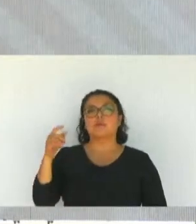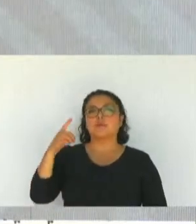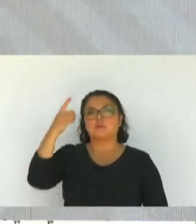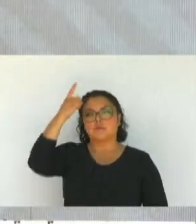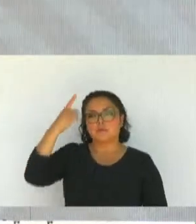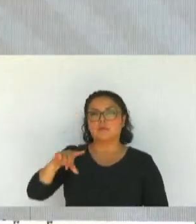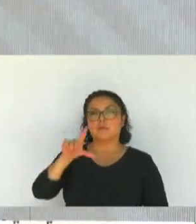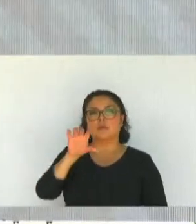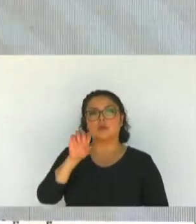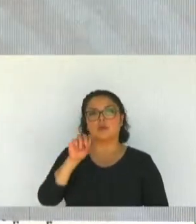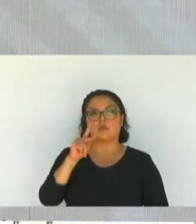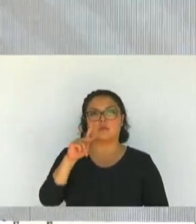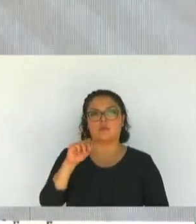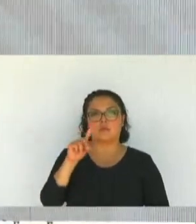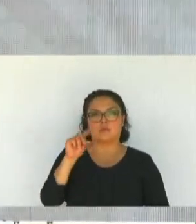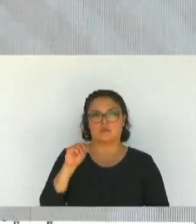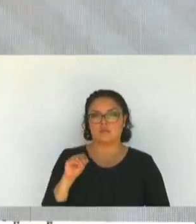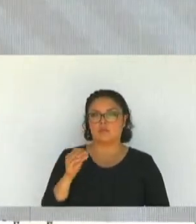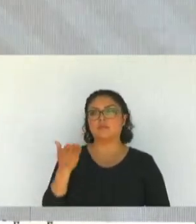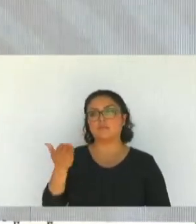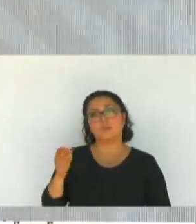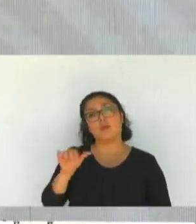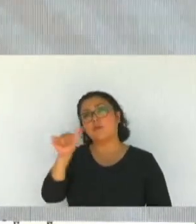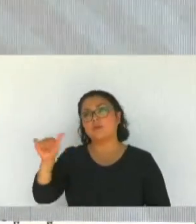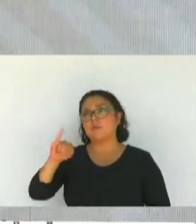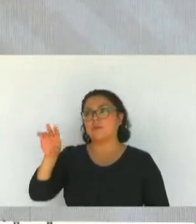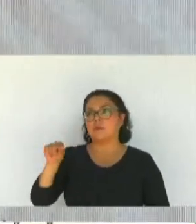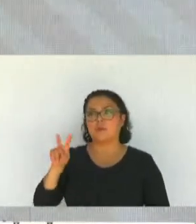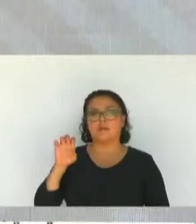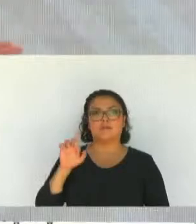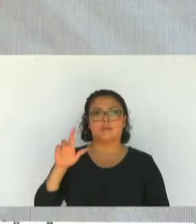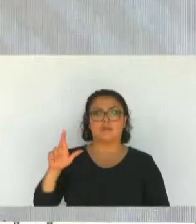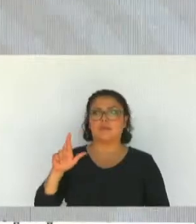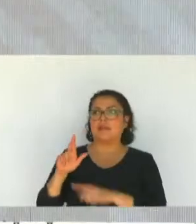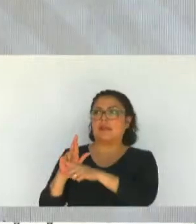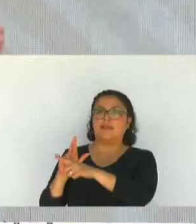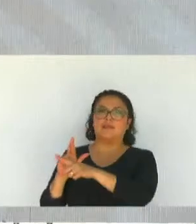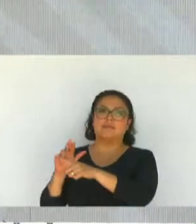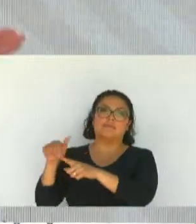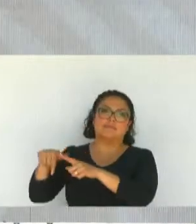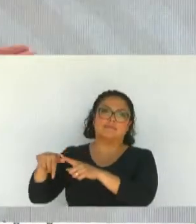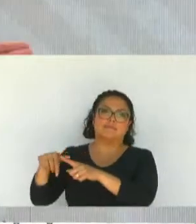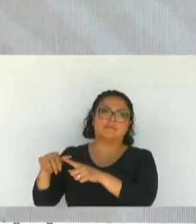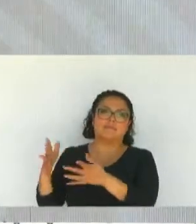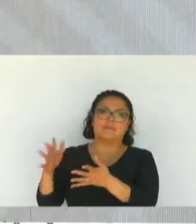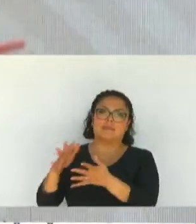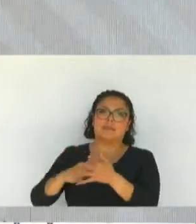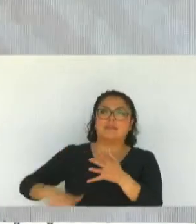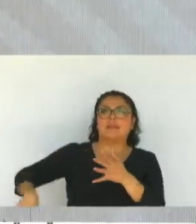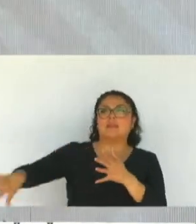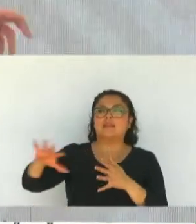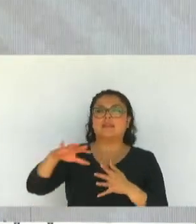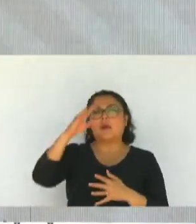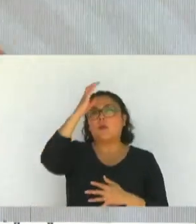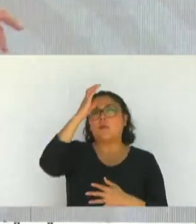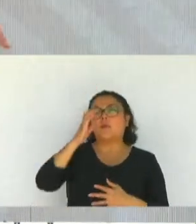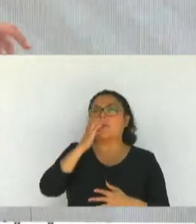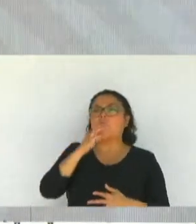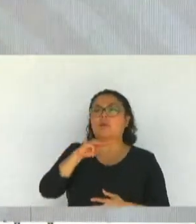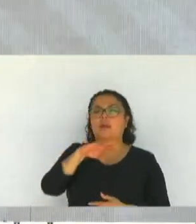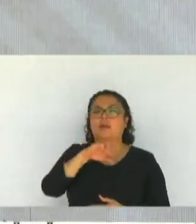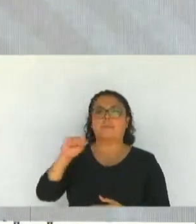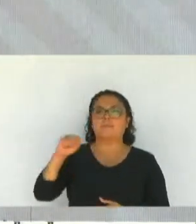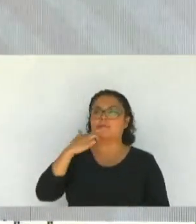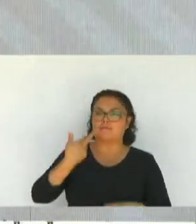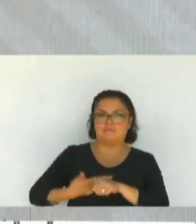y pues Javier Guerrero, pero él juega siempre de local, familia IMSS, pero de Coahuila, entonces él tiene como